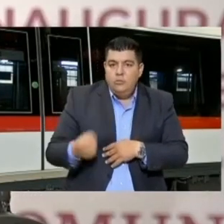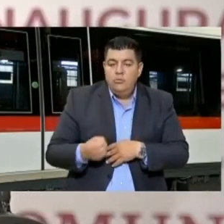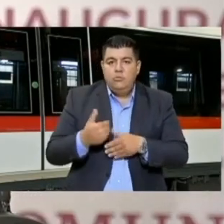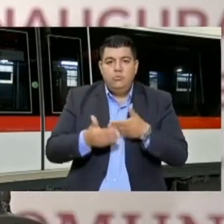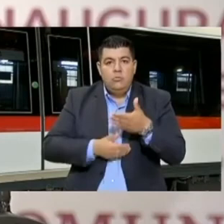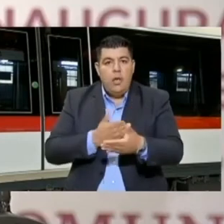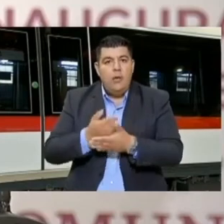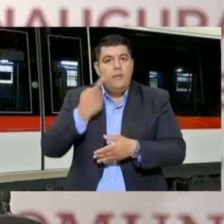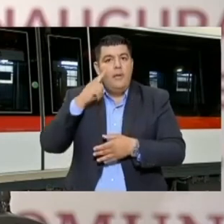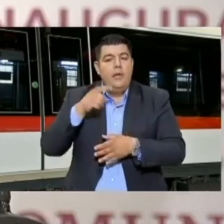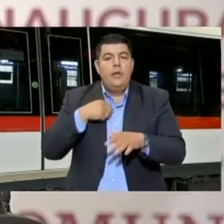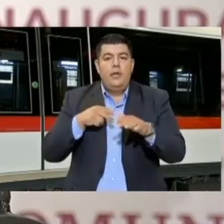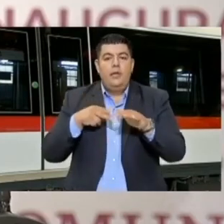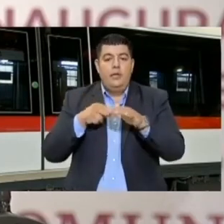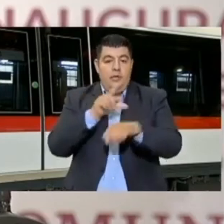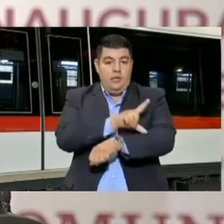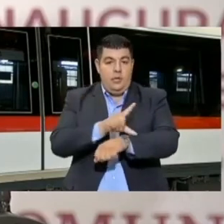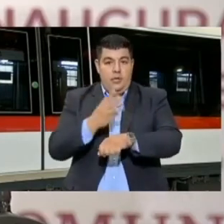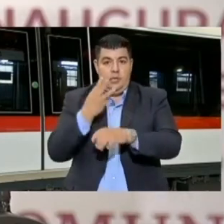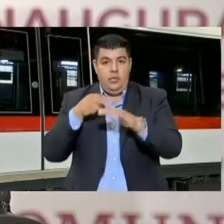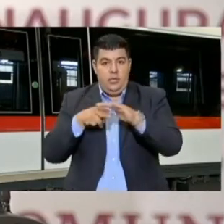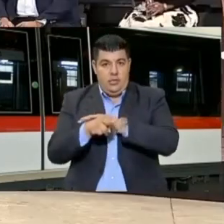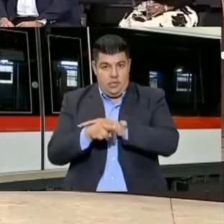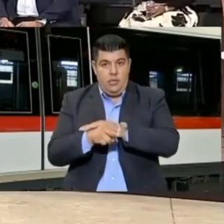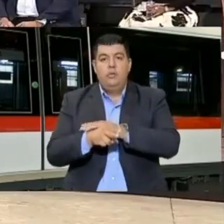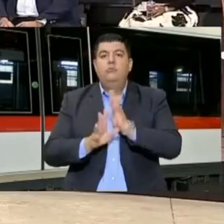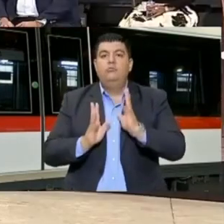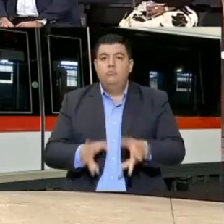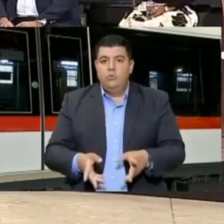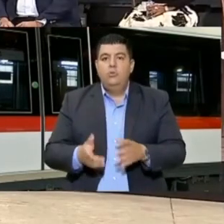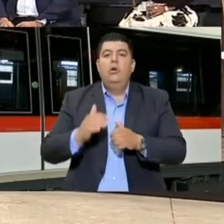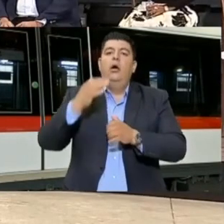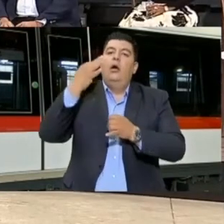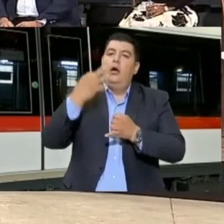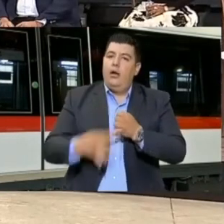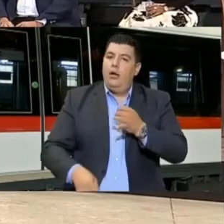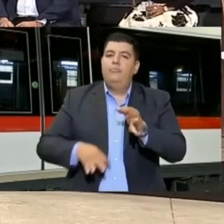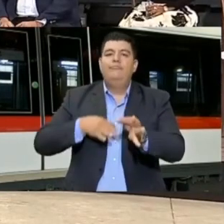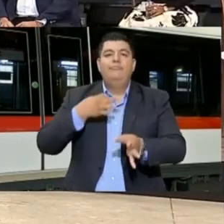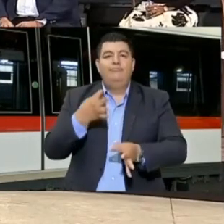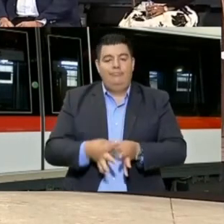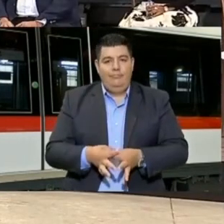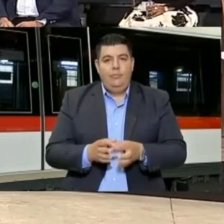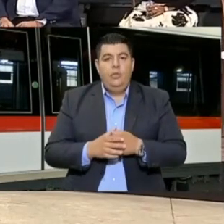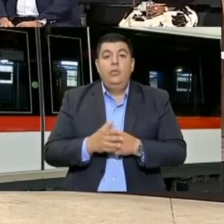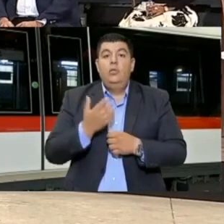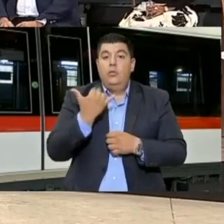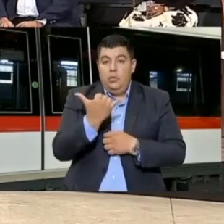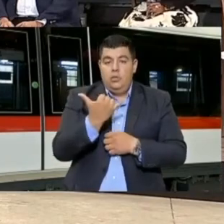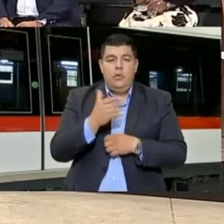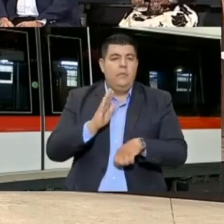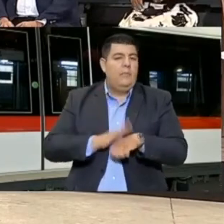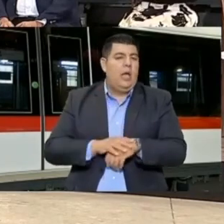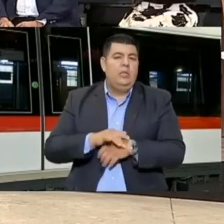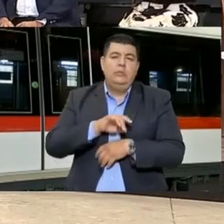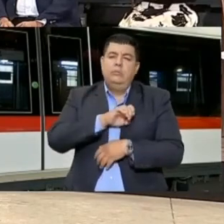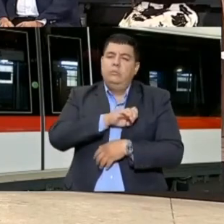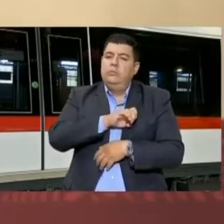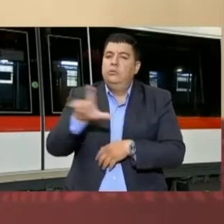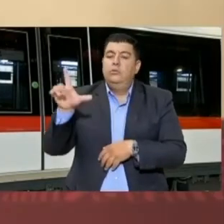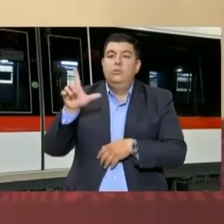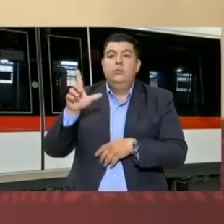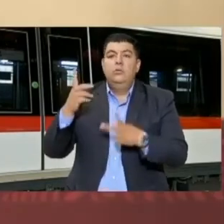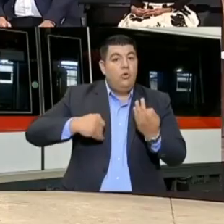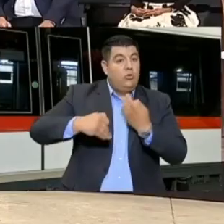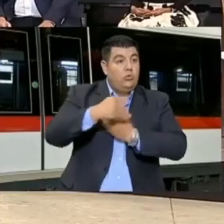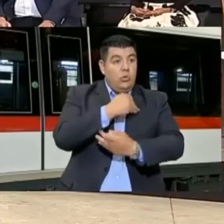concluyera esta obra, y de manera muy especial enviar una felicitación a todos los